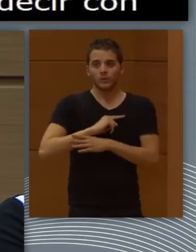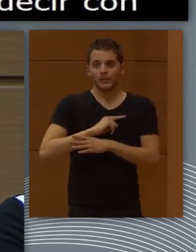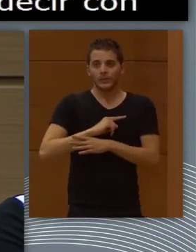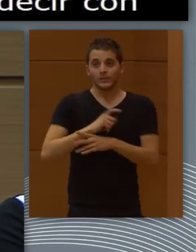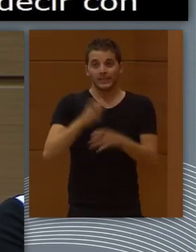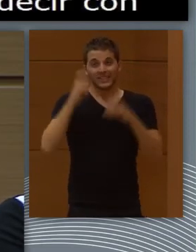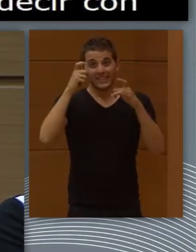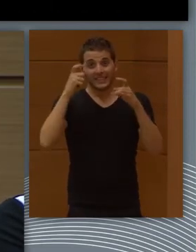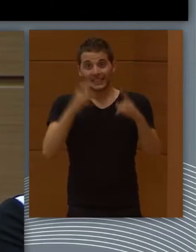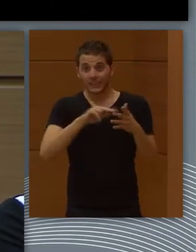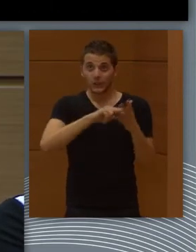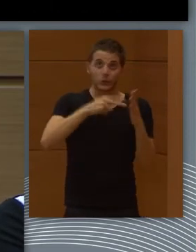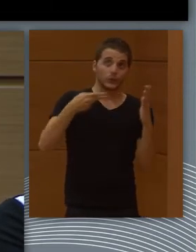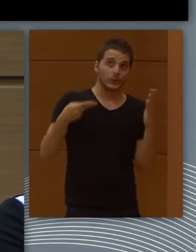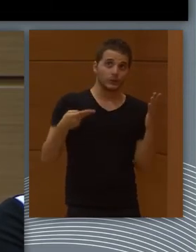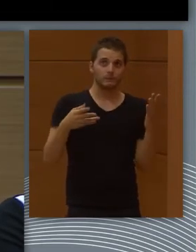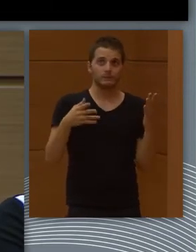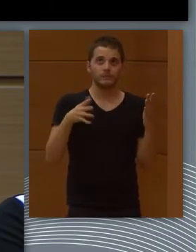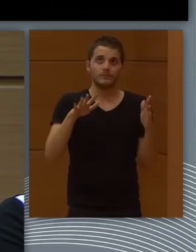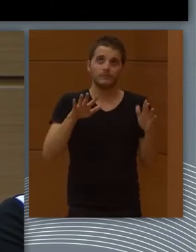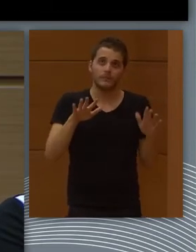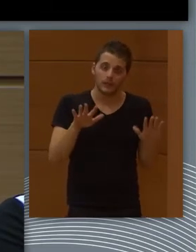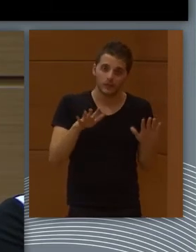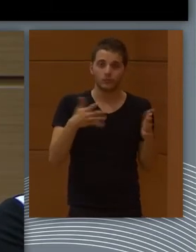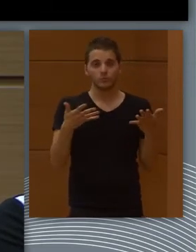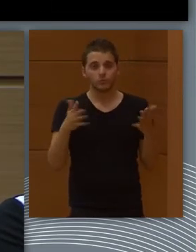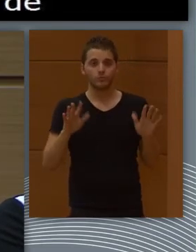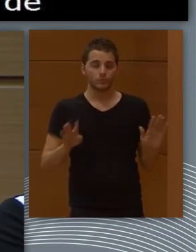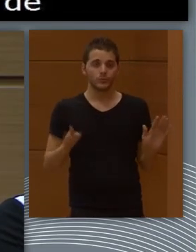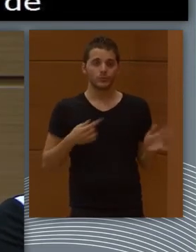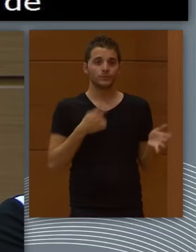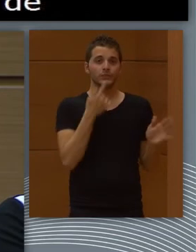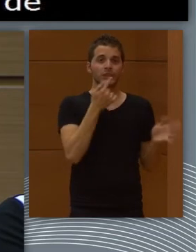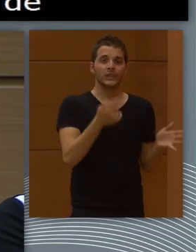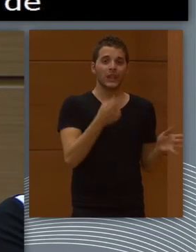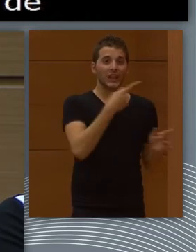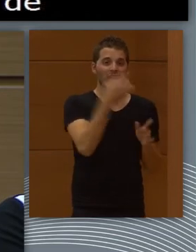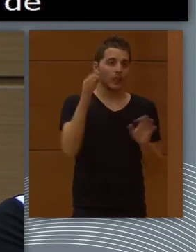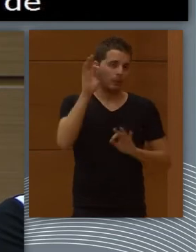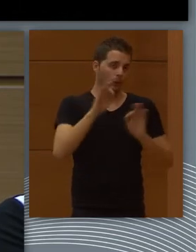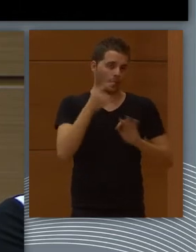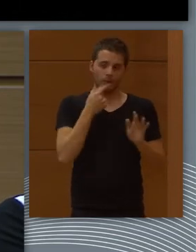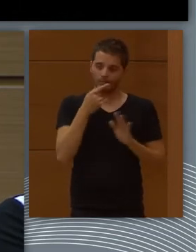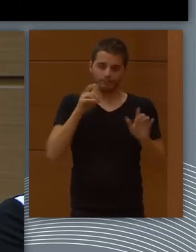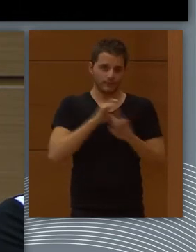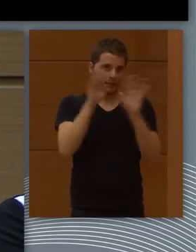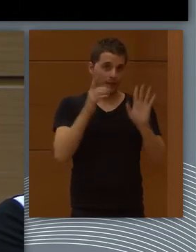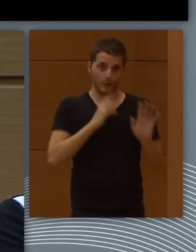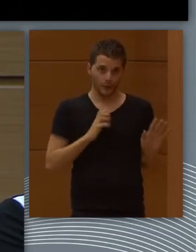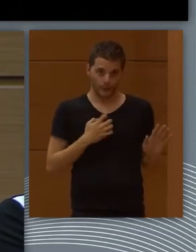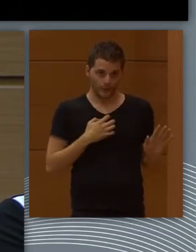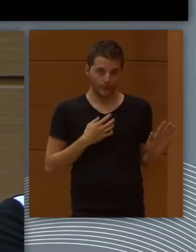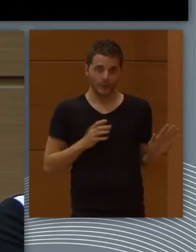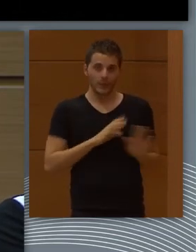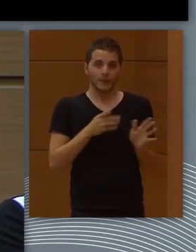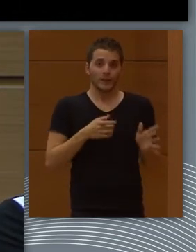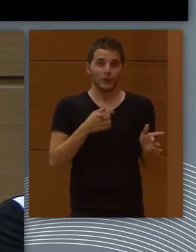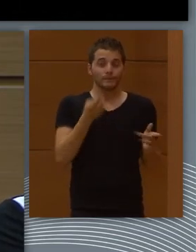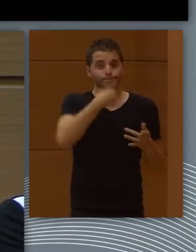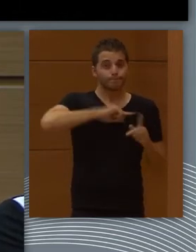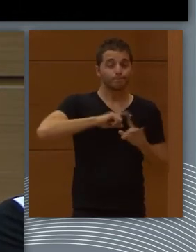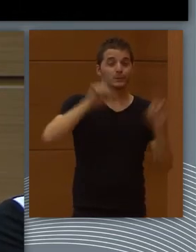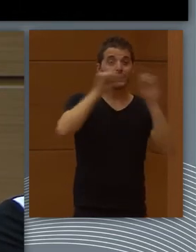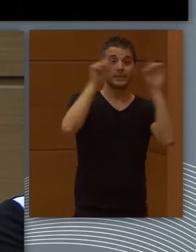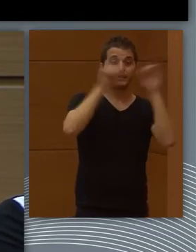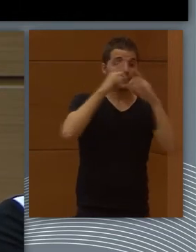solventarlo, tampoco te podría decir que haya sido así 100%, es intentar trabajar con las empresas que